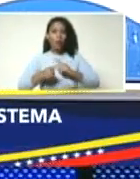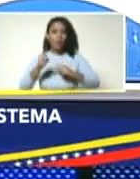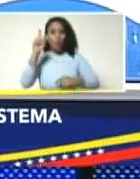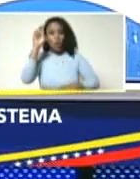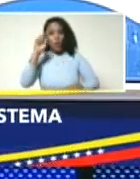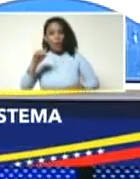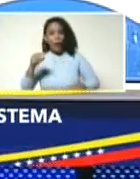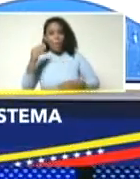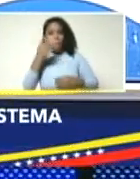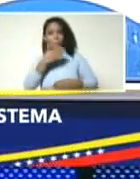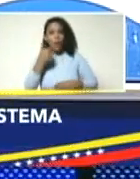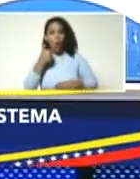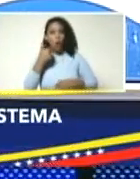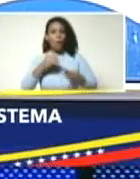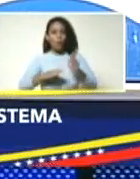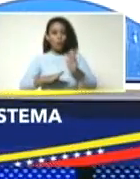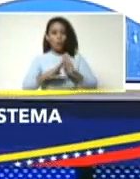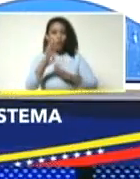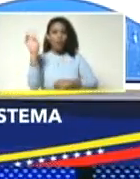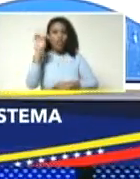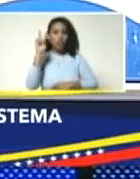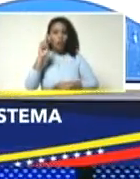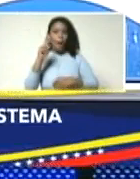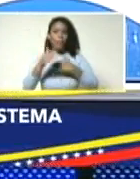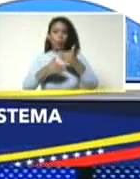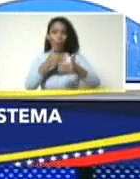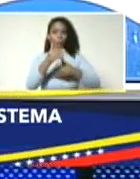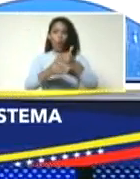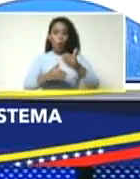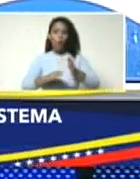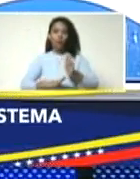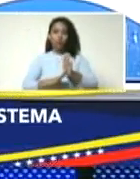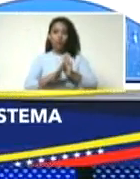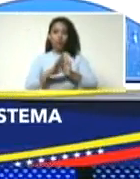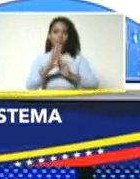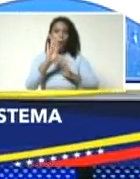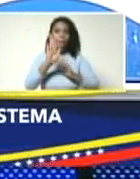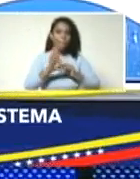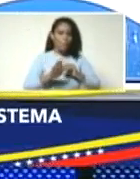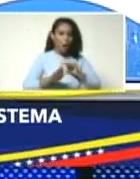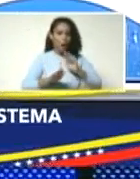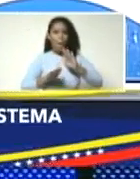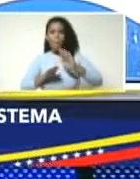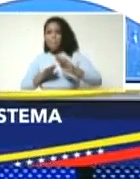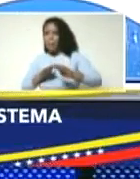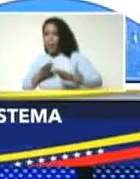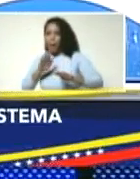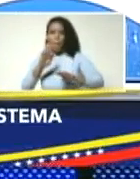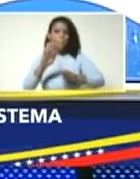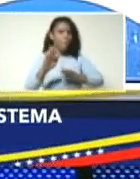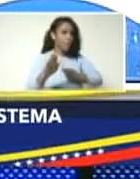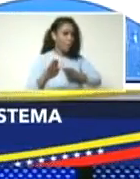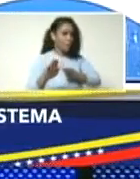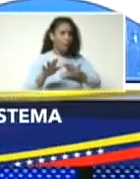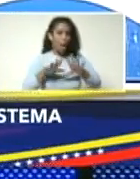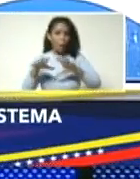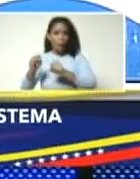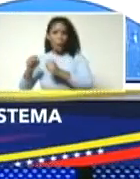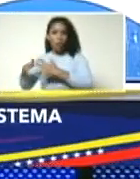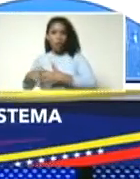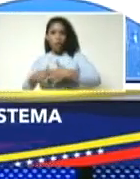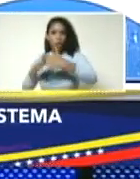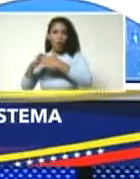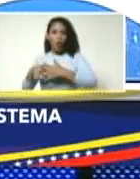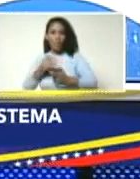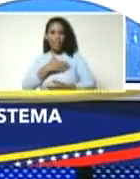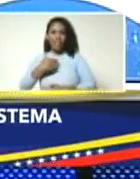marchen mejor, de que Venezuela se vaya recuperando paso a paso. El imperialismo norteamericano